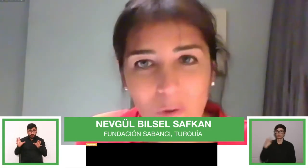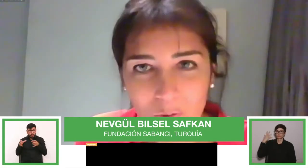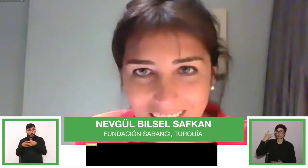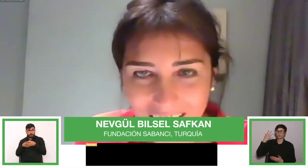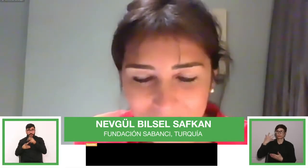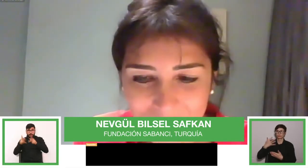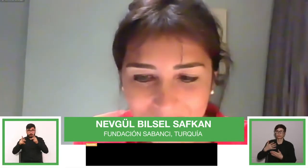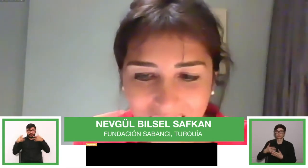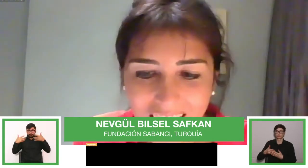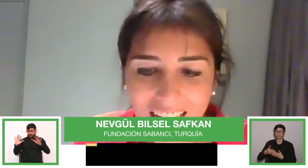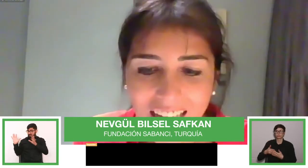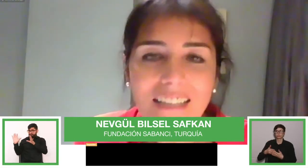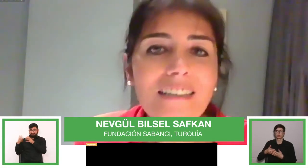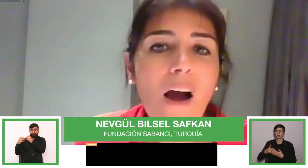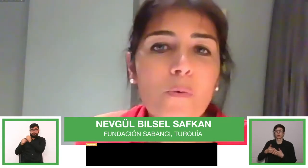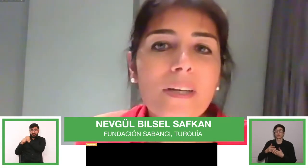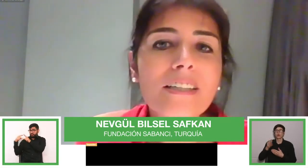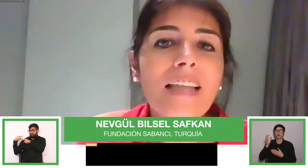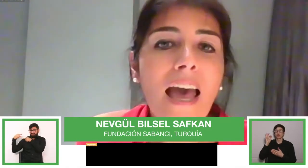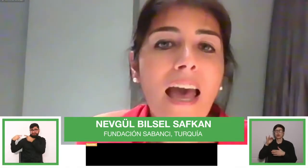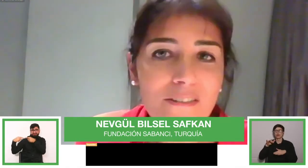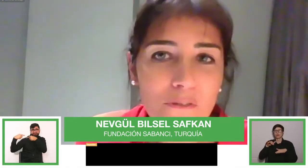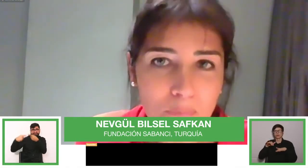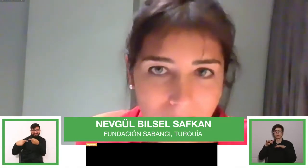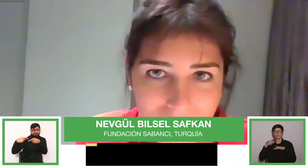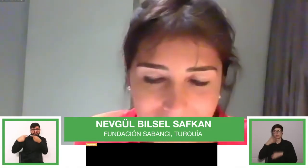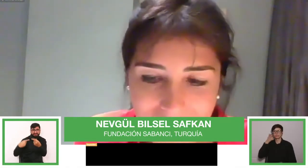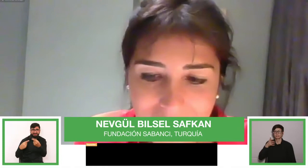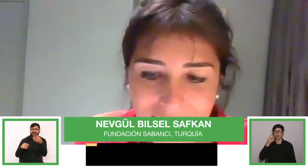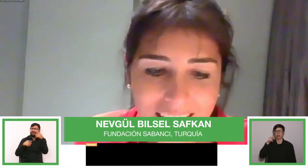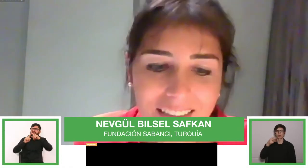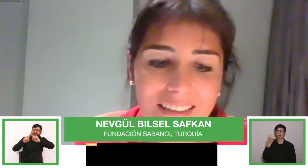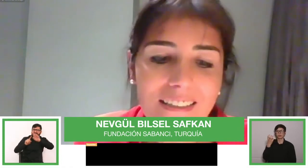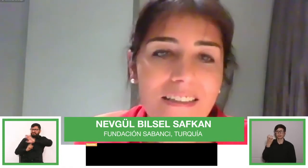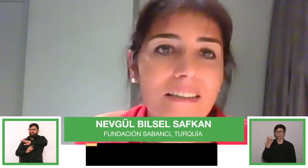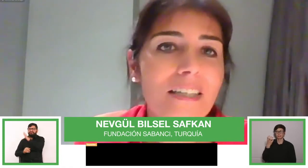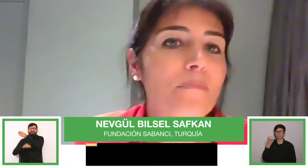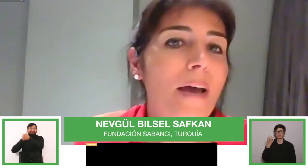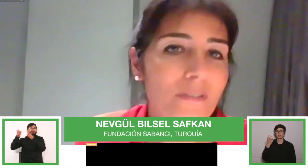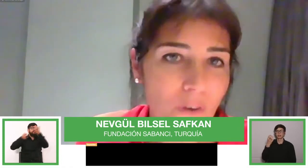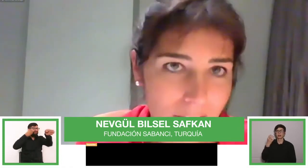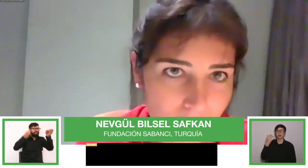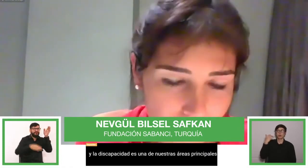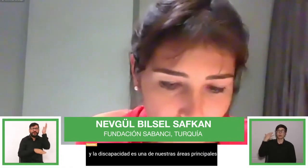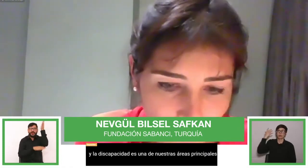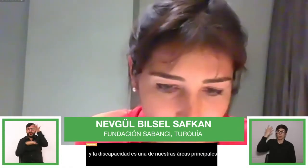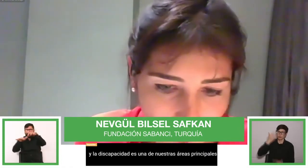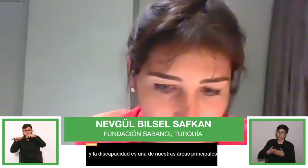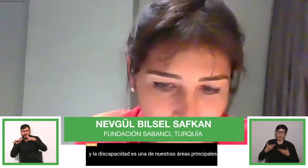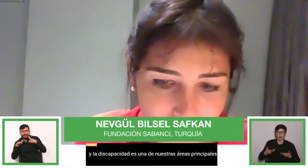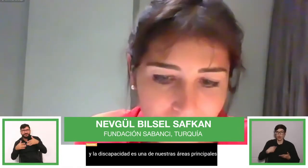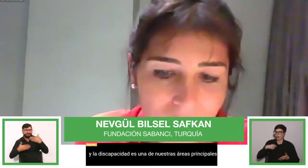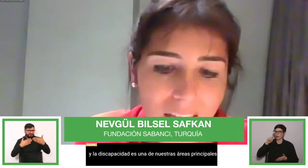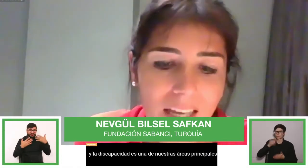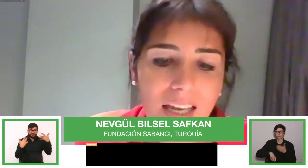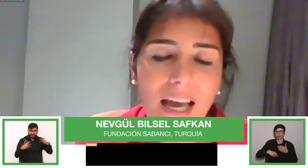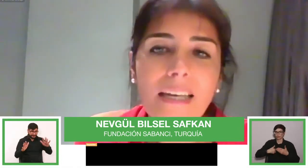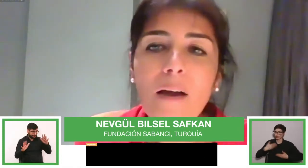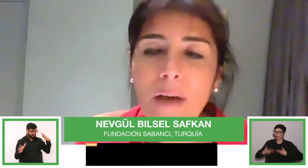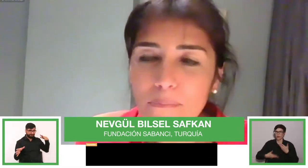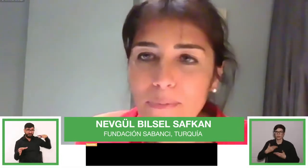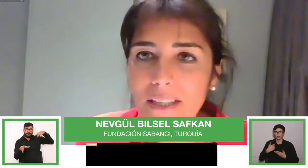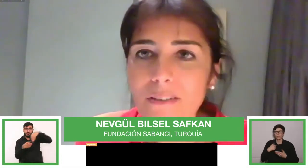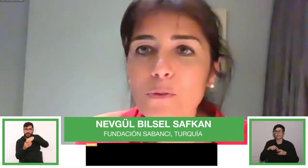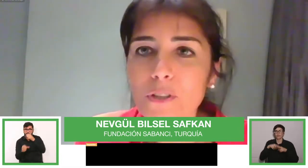estado en la conferencia de 2013 y ahora somos socios activos en el programa de